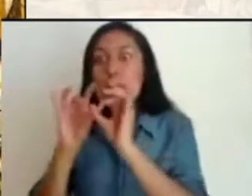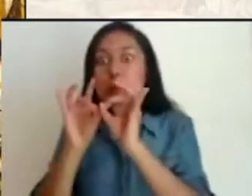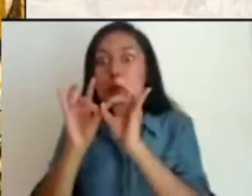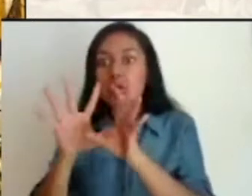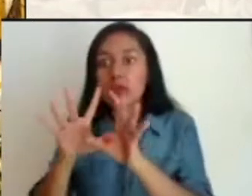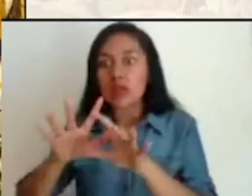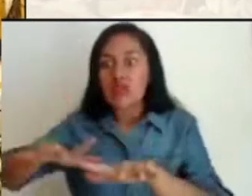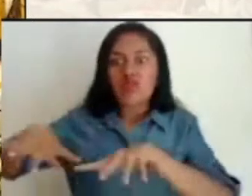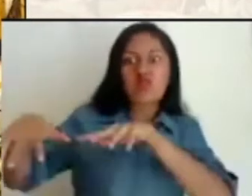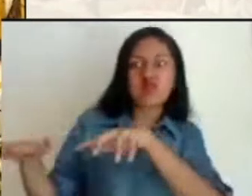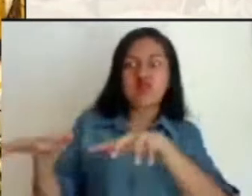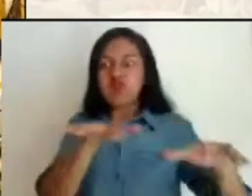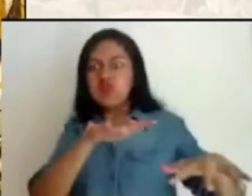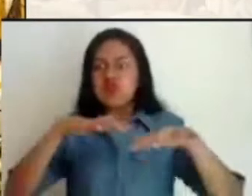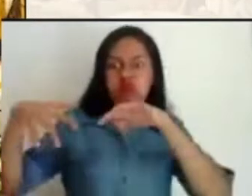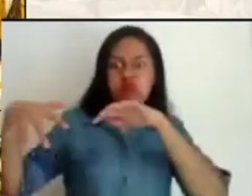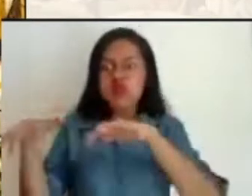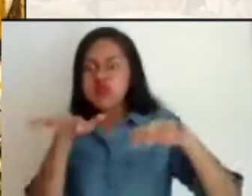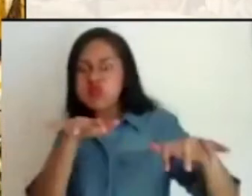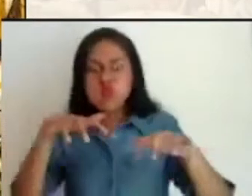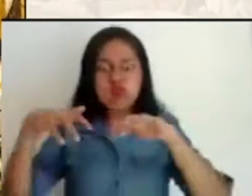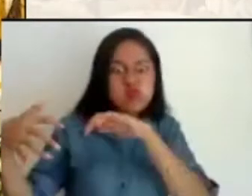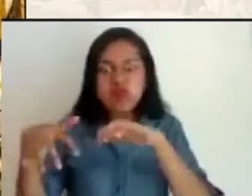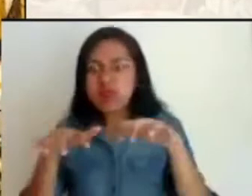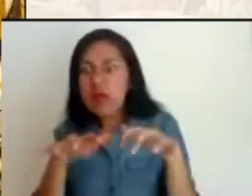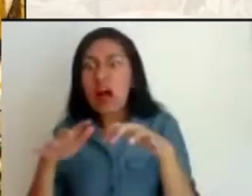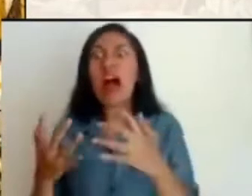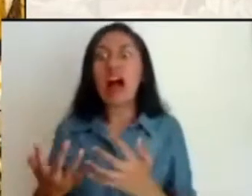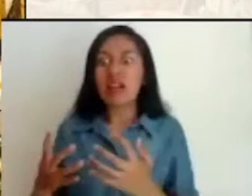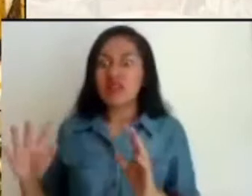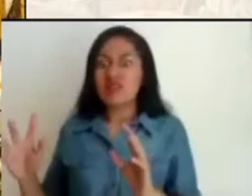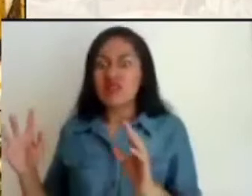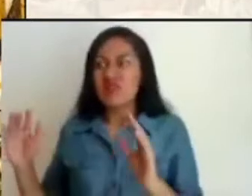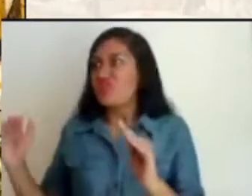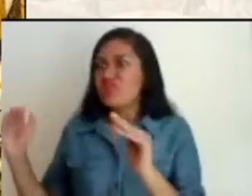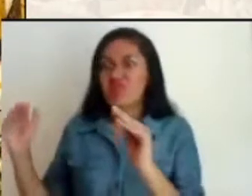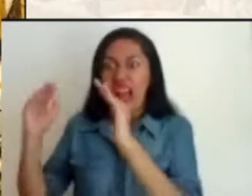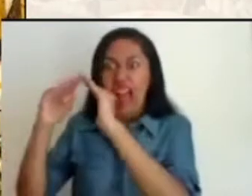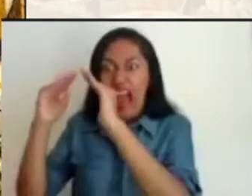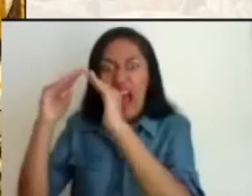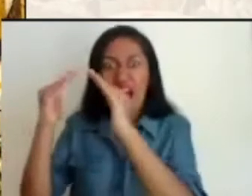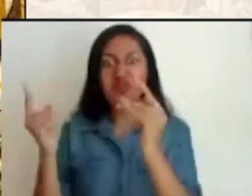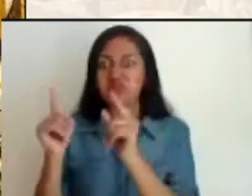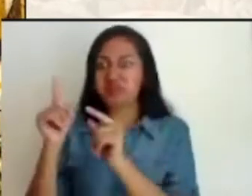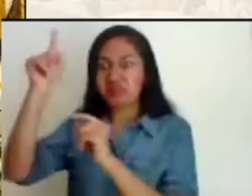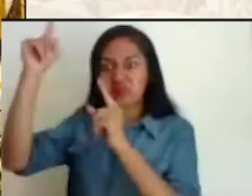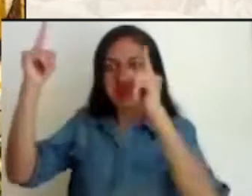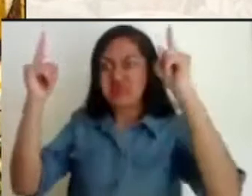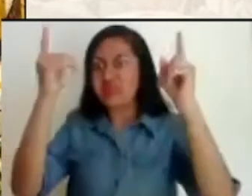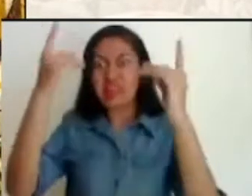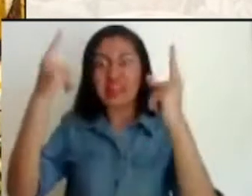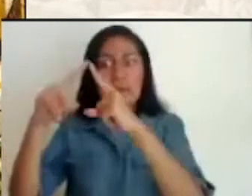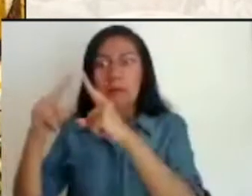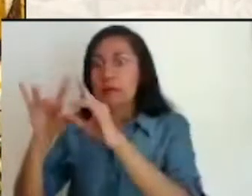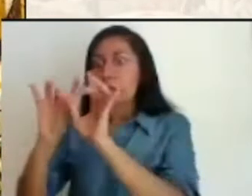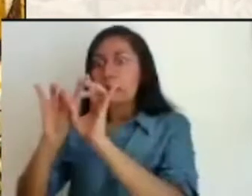mundo y tiró muchos picos de los campaniles, de los campanarios de Venecia y las casas, y